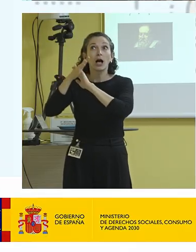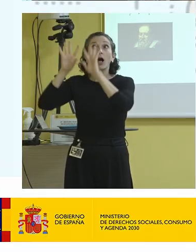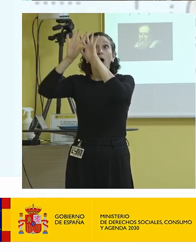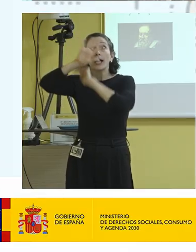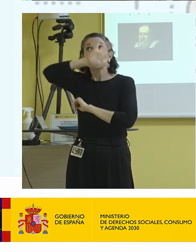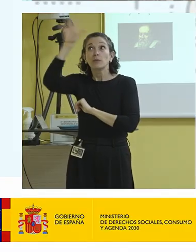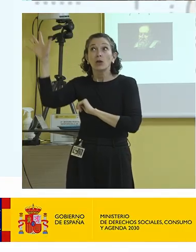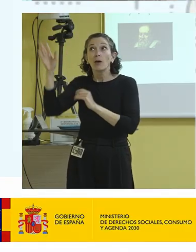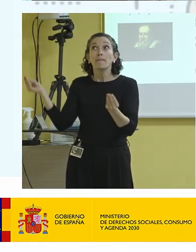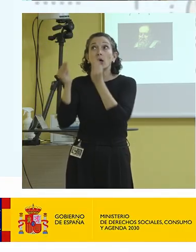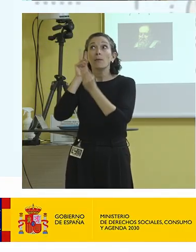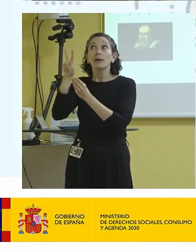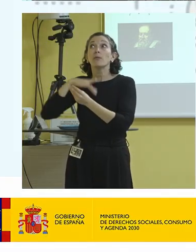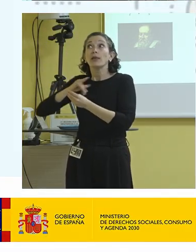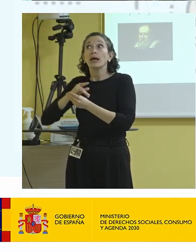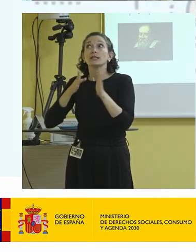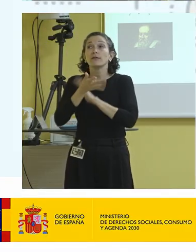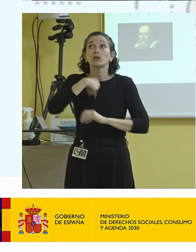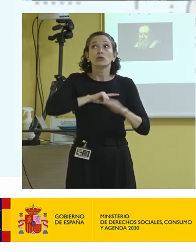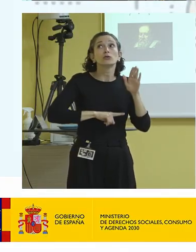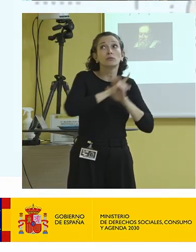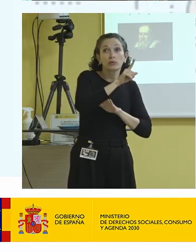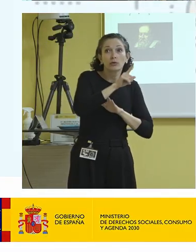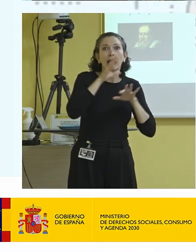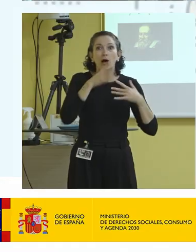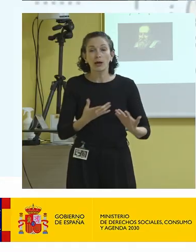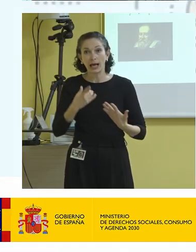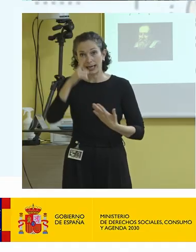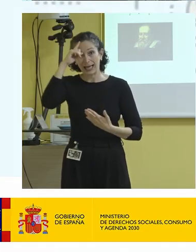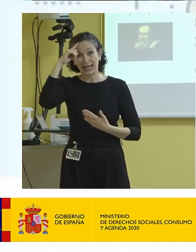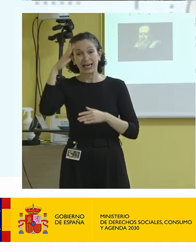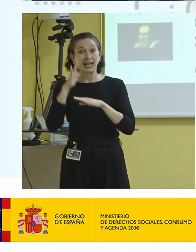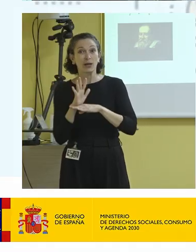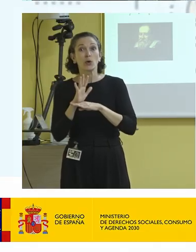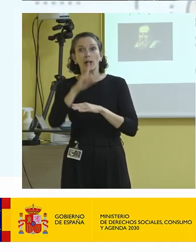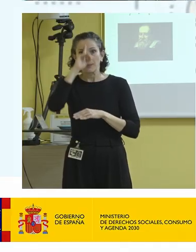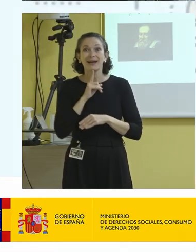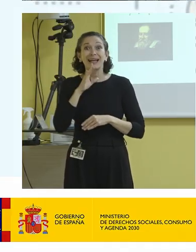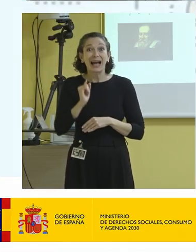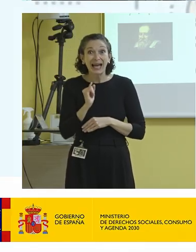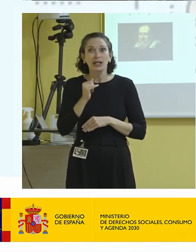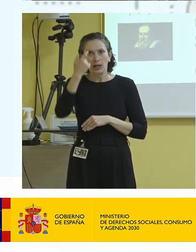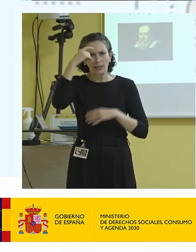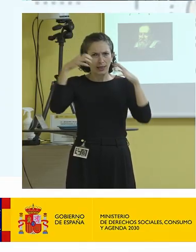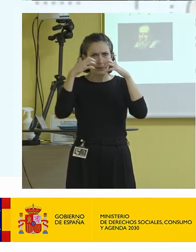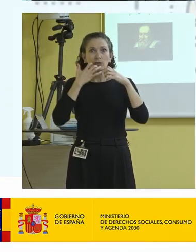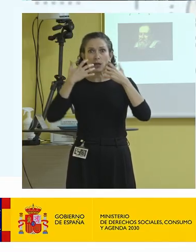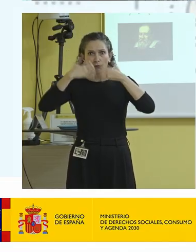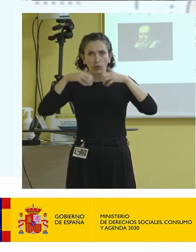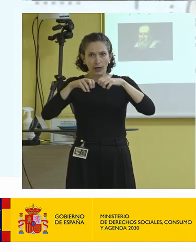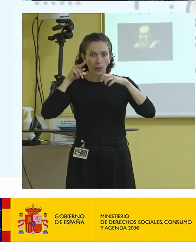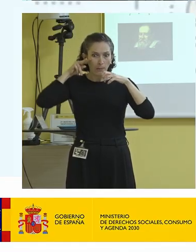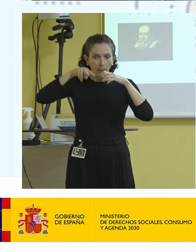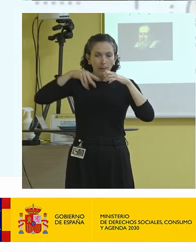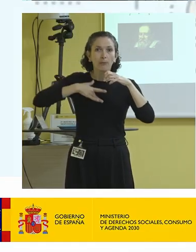rodeaba. Y hoy tenemos, pues eso, neuroimagen, que nos permite ver el cerebro cuando estamos funcionando. Entonces ahora tenemos